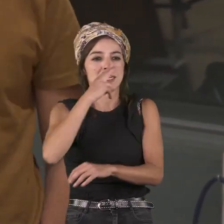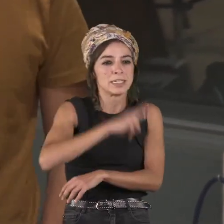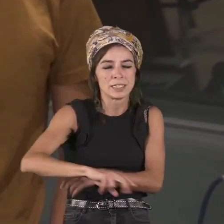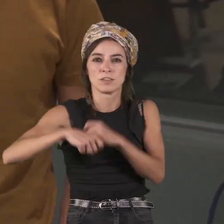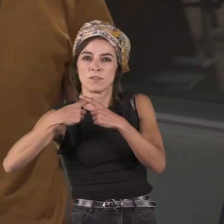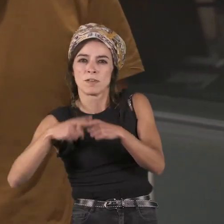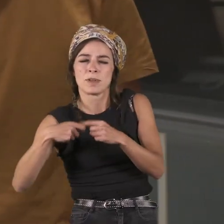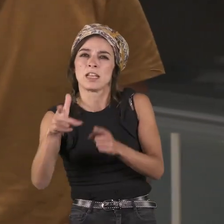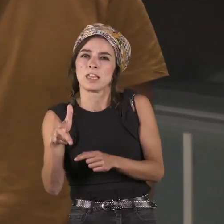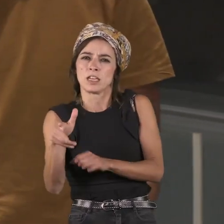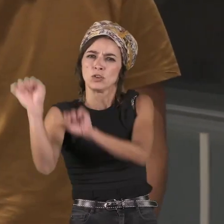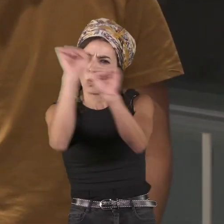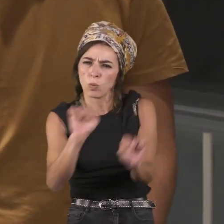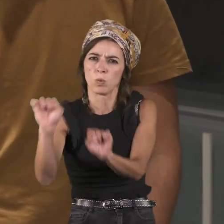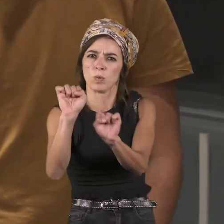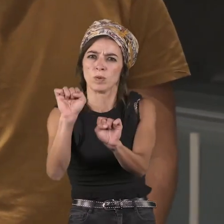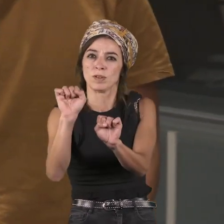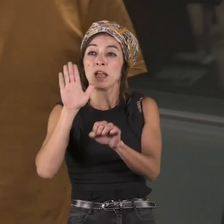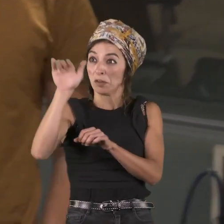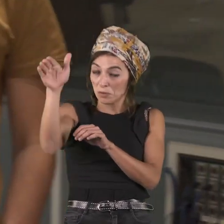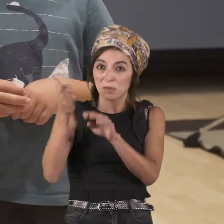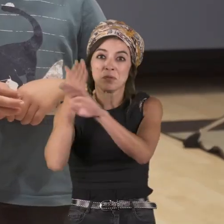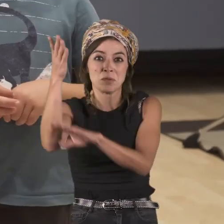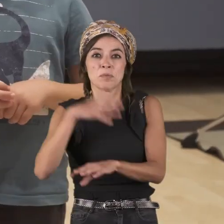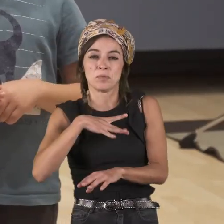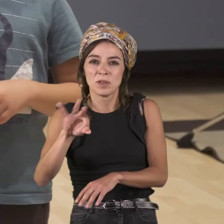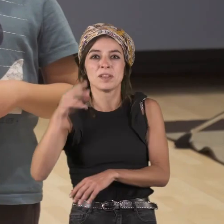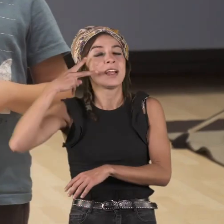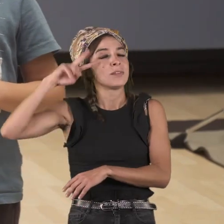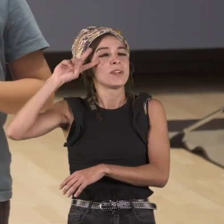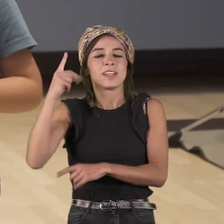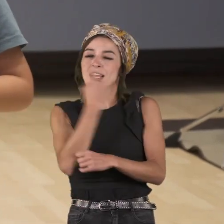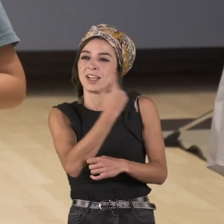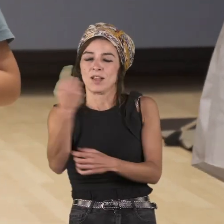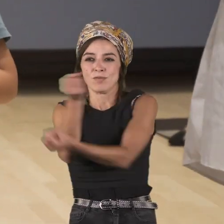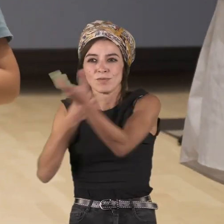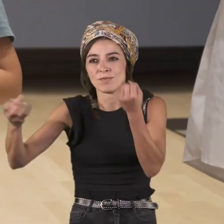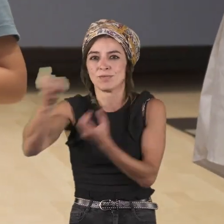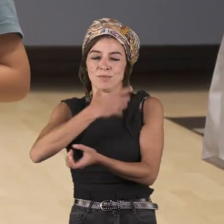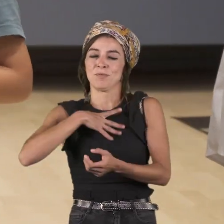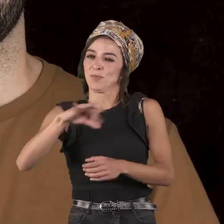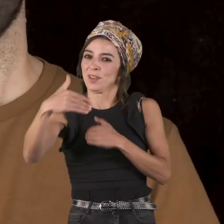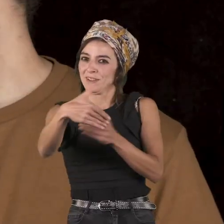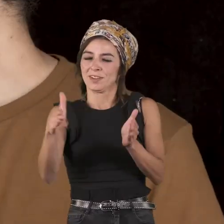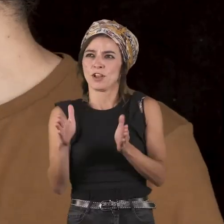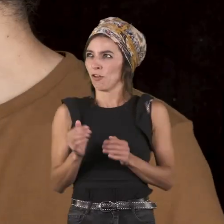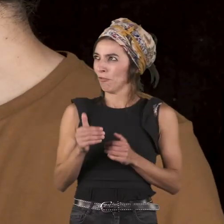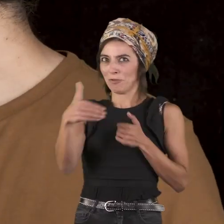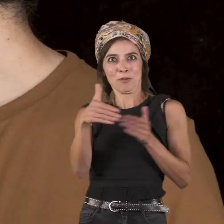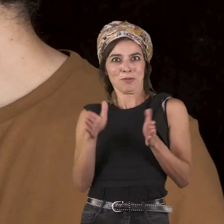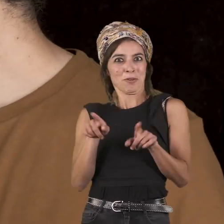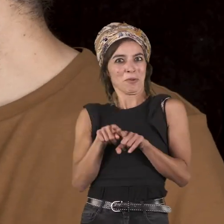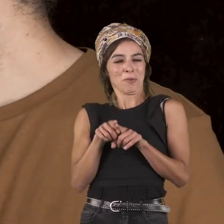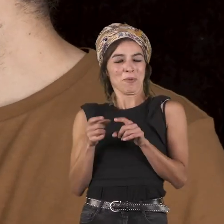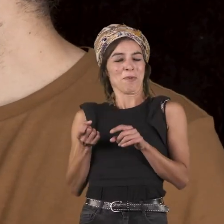familien eskubideak zaintzeko, irteerak egiteko eta elkarri gure kontua kontatzeko txokoa.